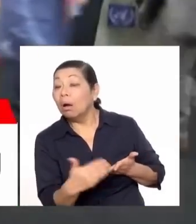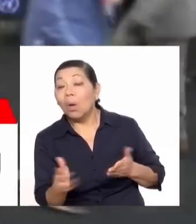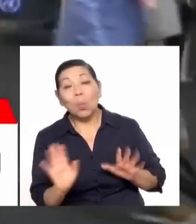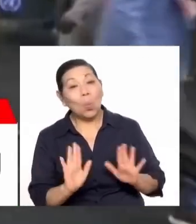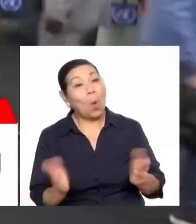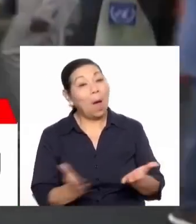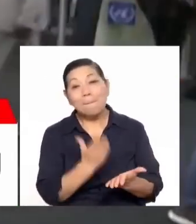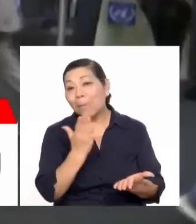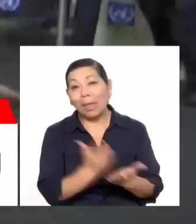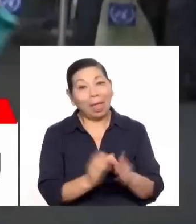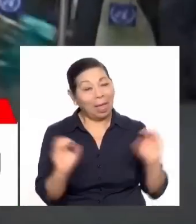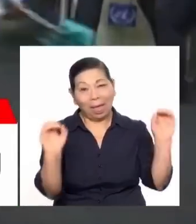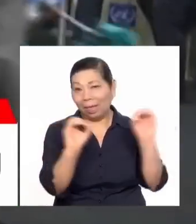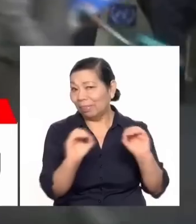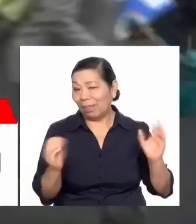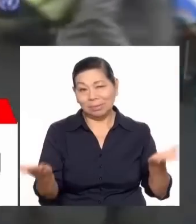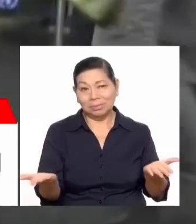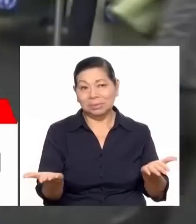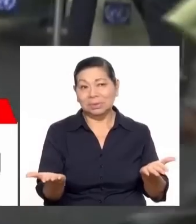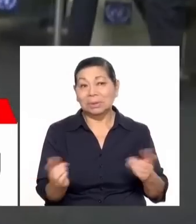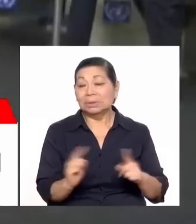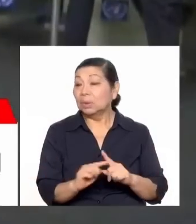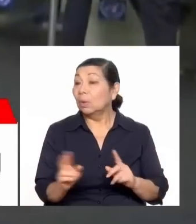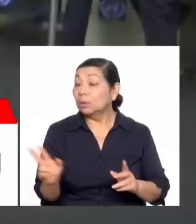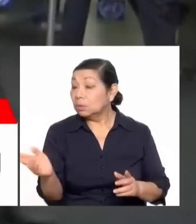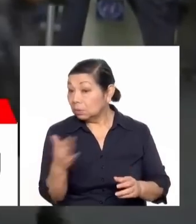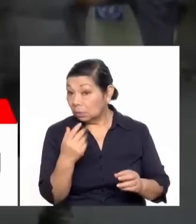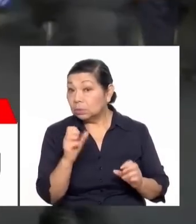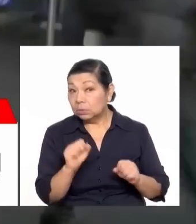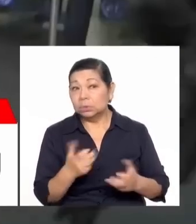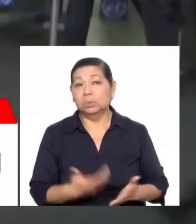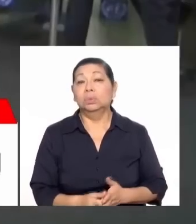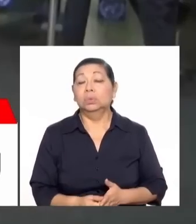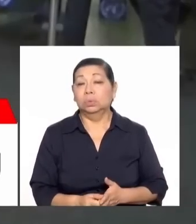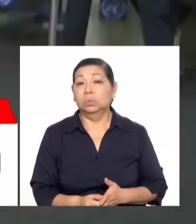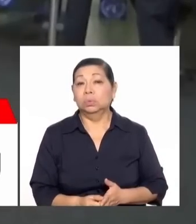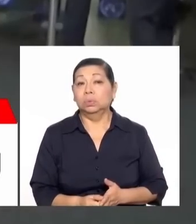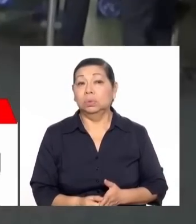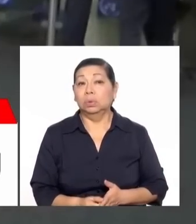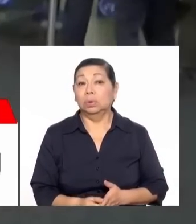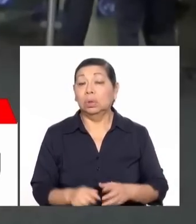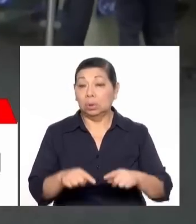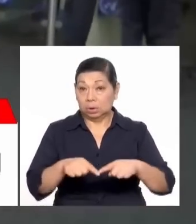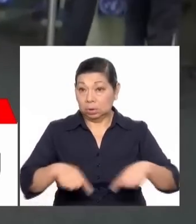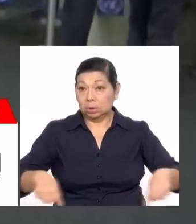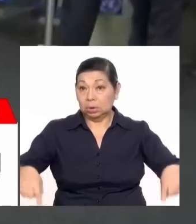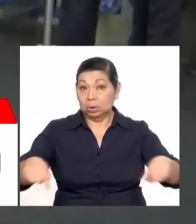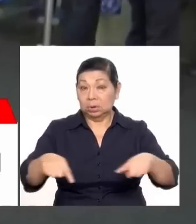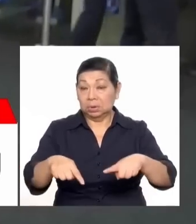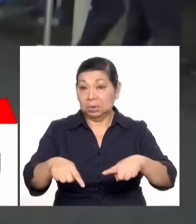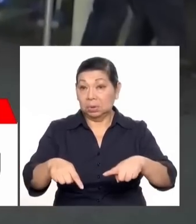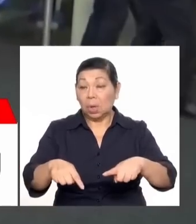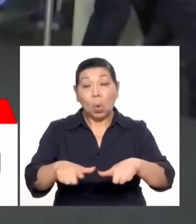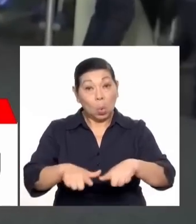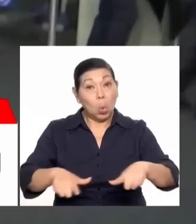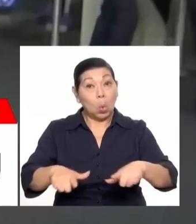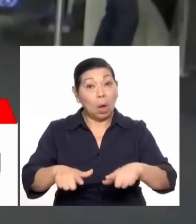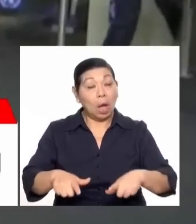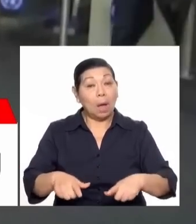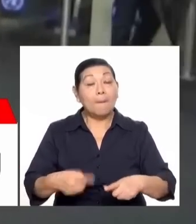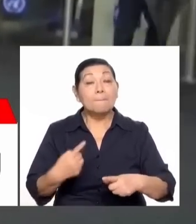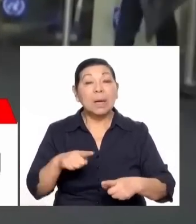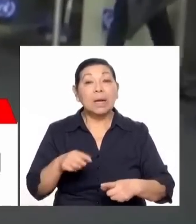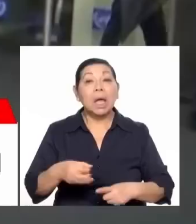haya ningún tipo de inconveniente. Hay una sala especial de prensa desde el lugar